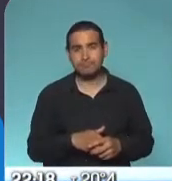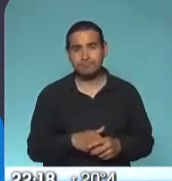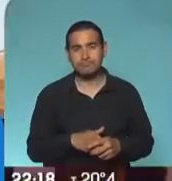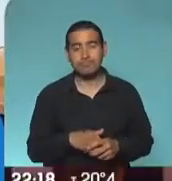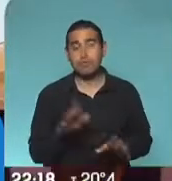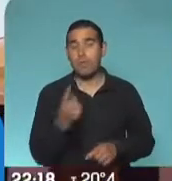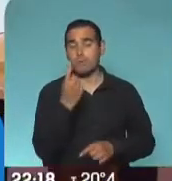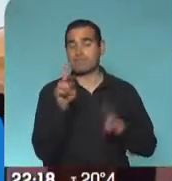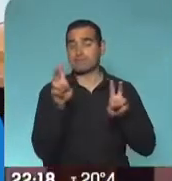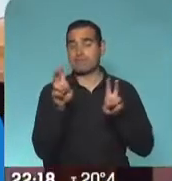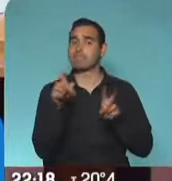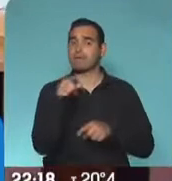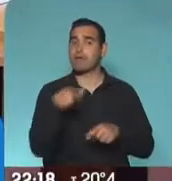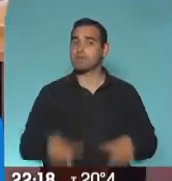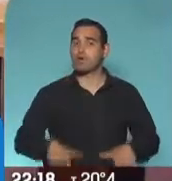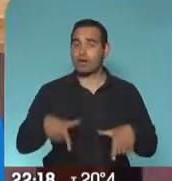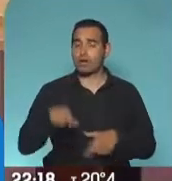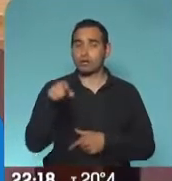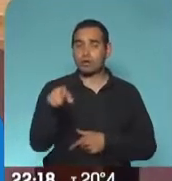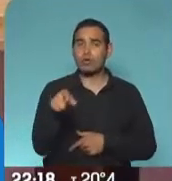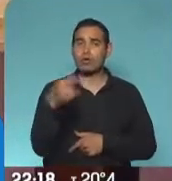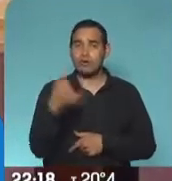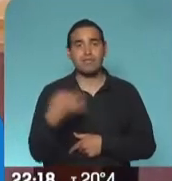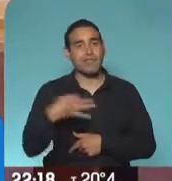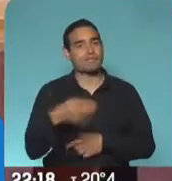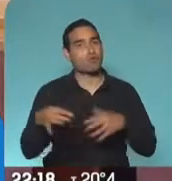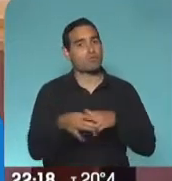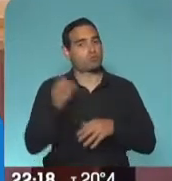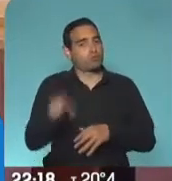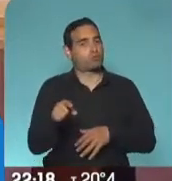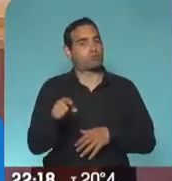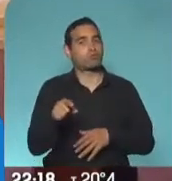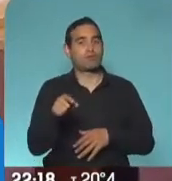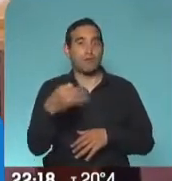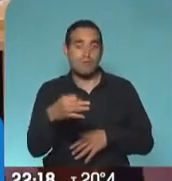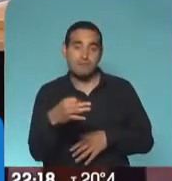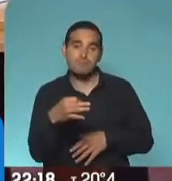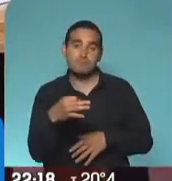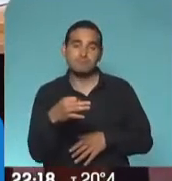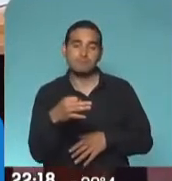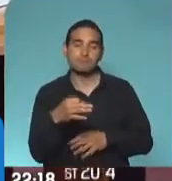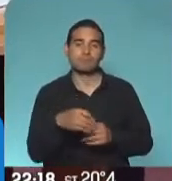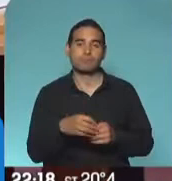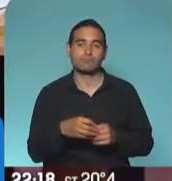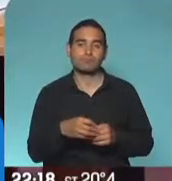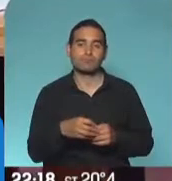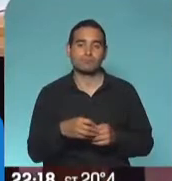los temas que Lenín Moreno además tenía como compromiso es que para recibir el resto de